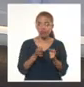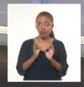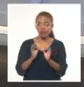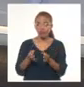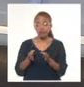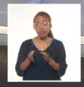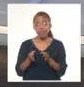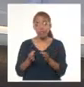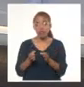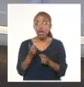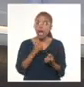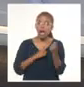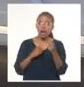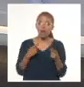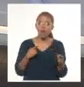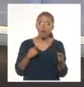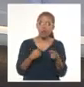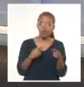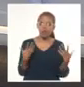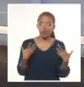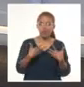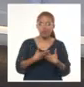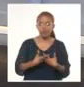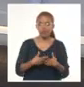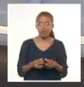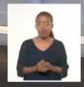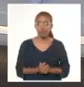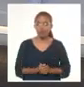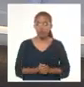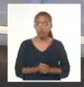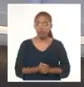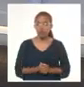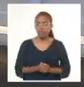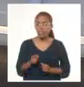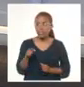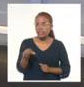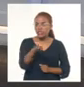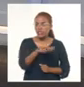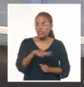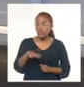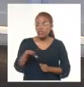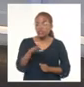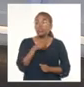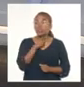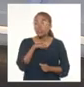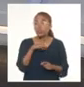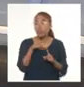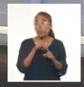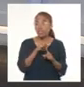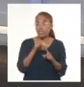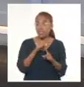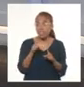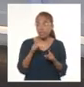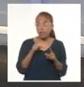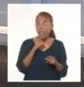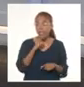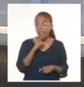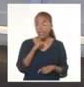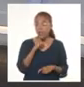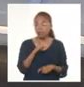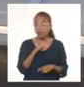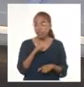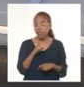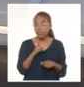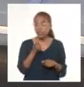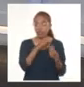del acercamiento diplomático de entonces. Es una práctica dejar los temas más peliagudos para las últimas horas en la presidencia, en la